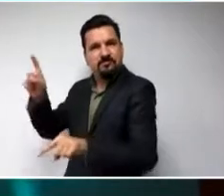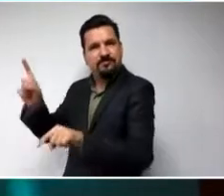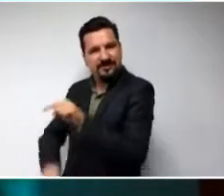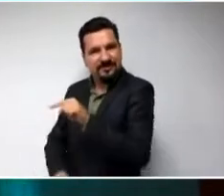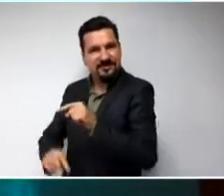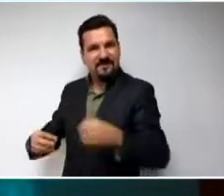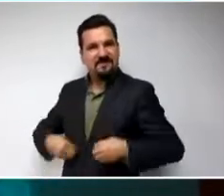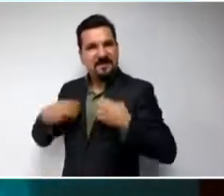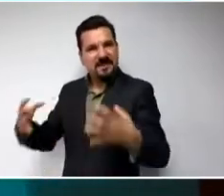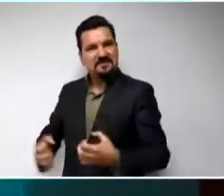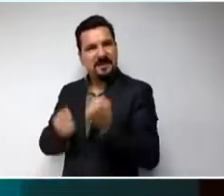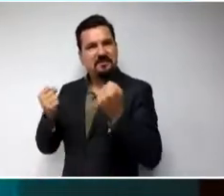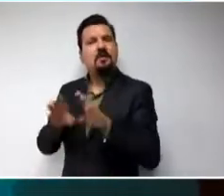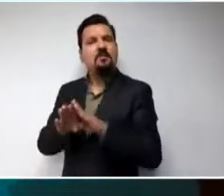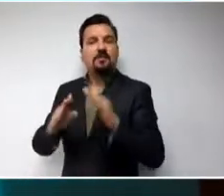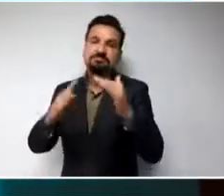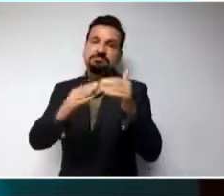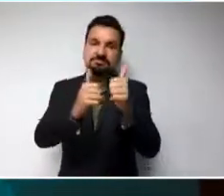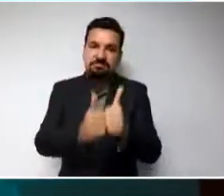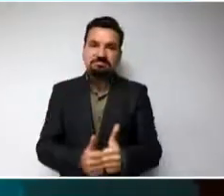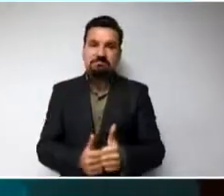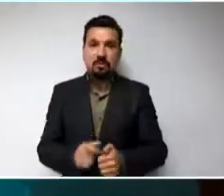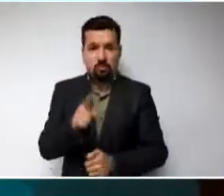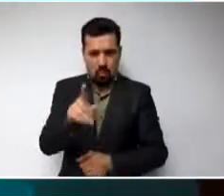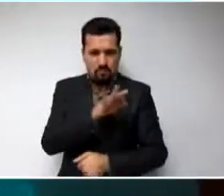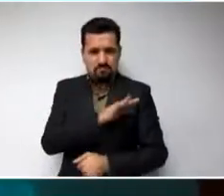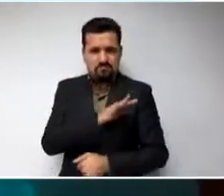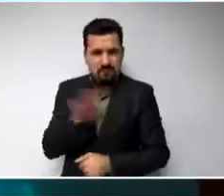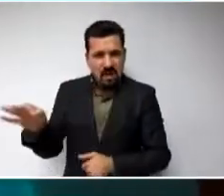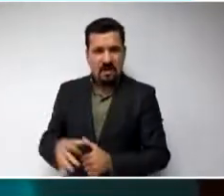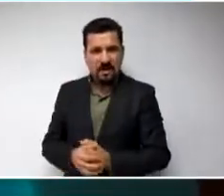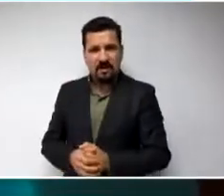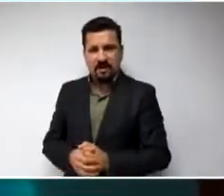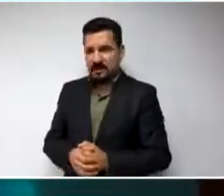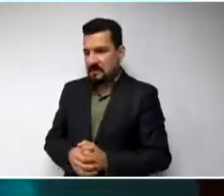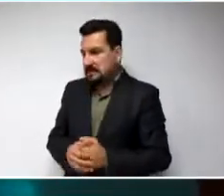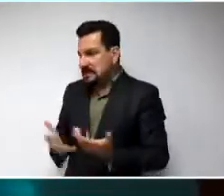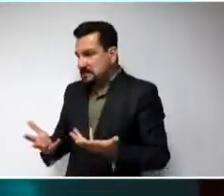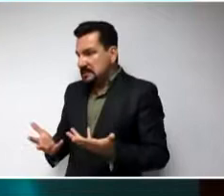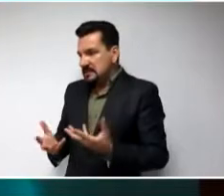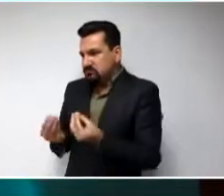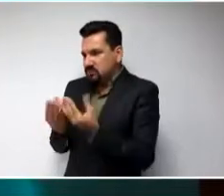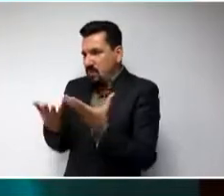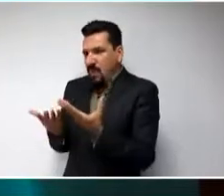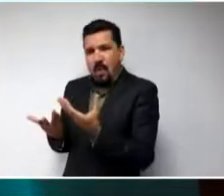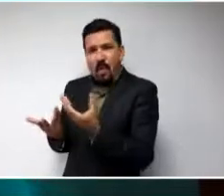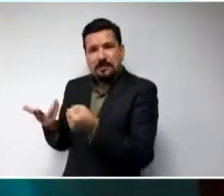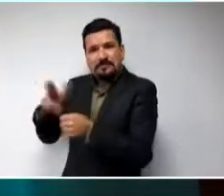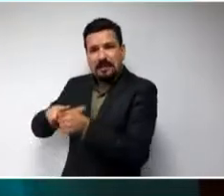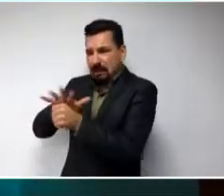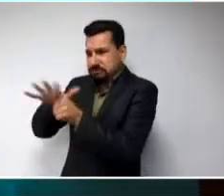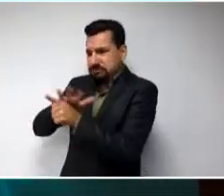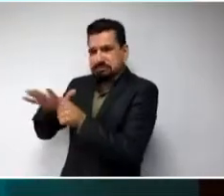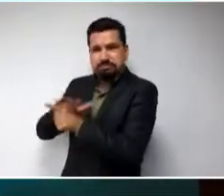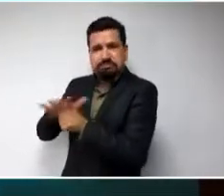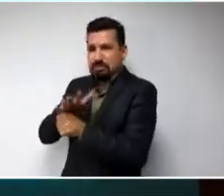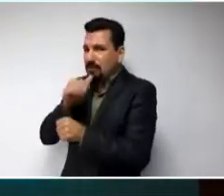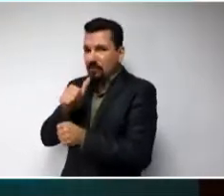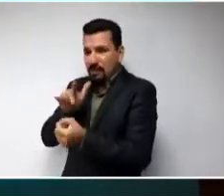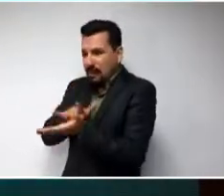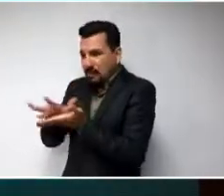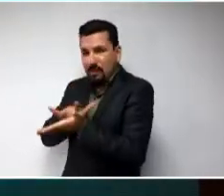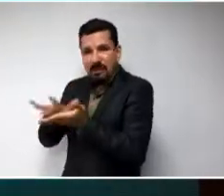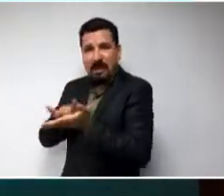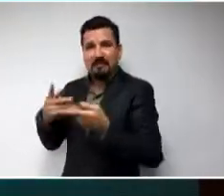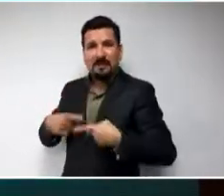quédate en casa tú tienes el poder de evitar la saturación en los hospitales de que no